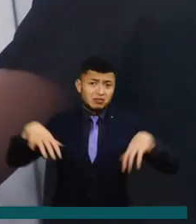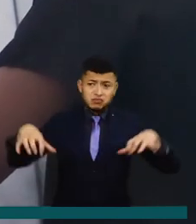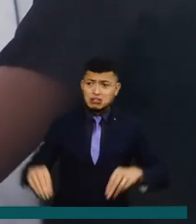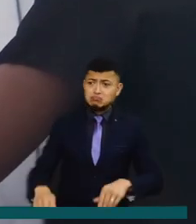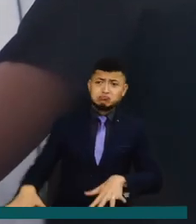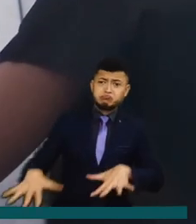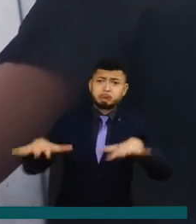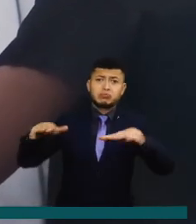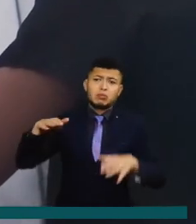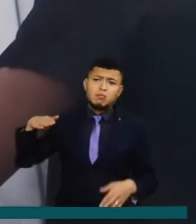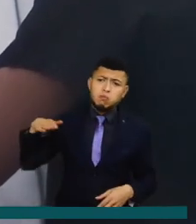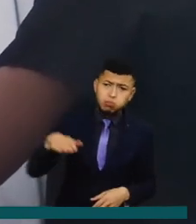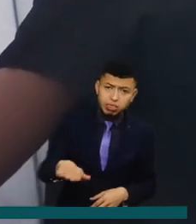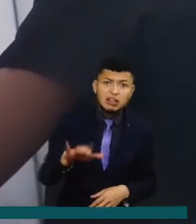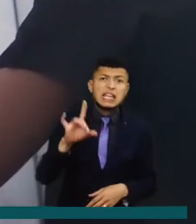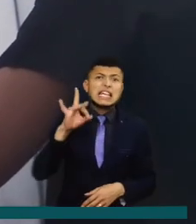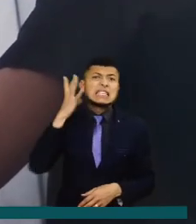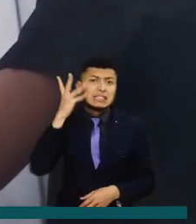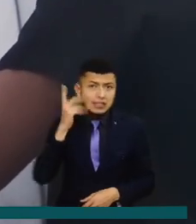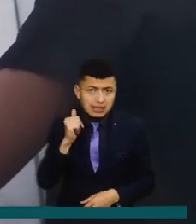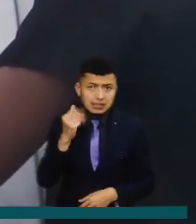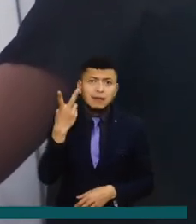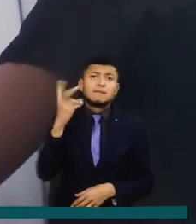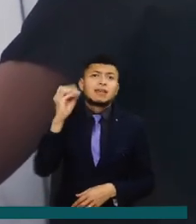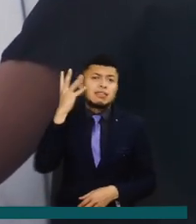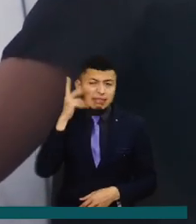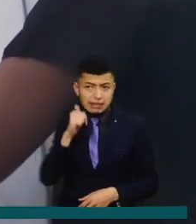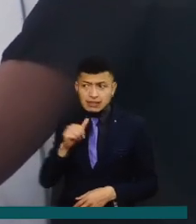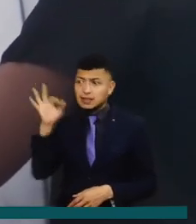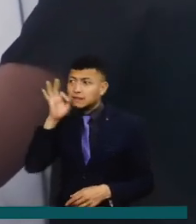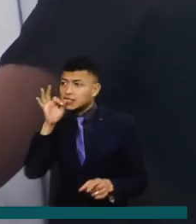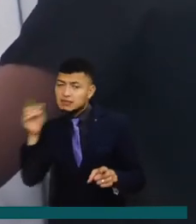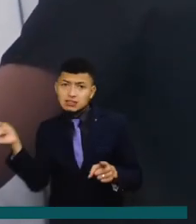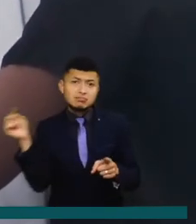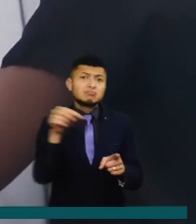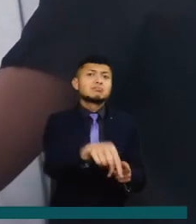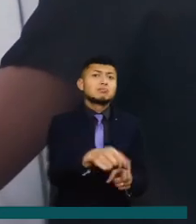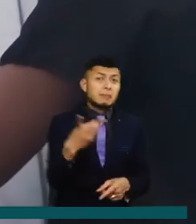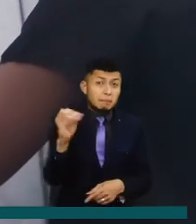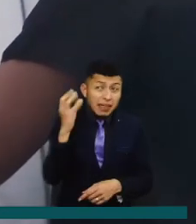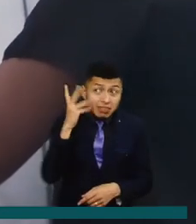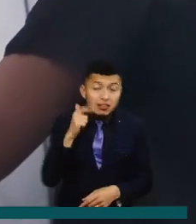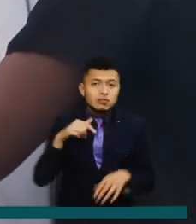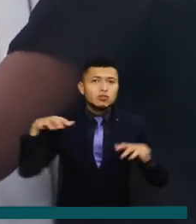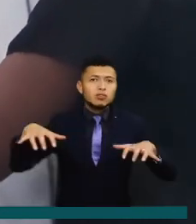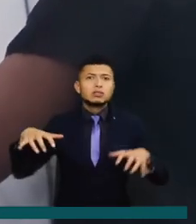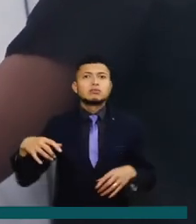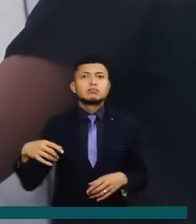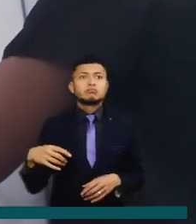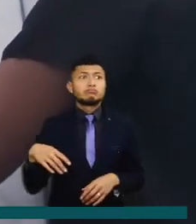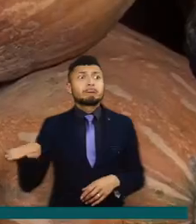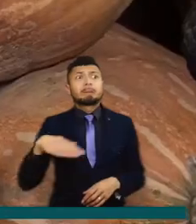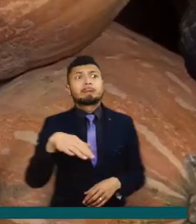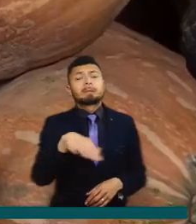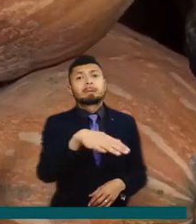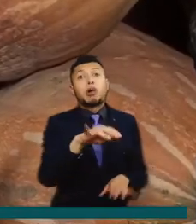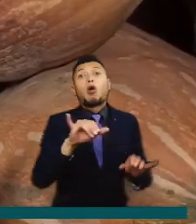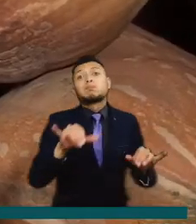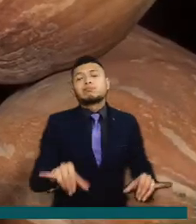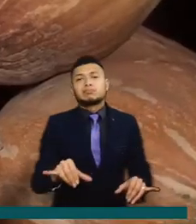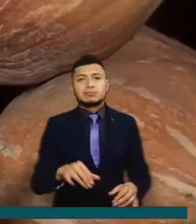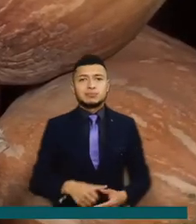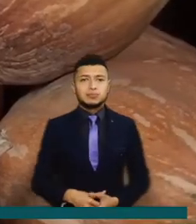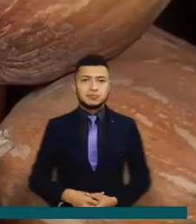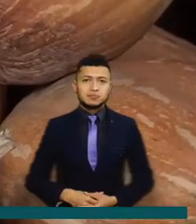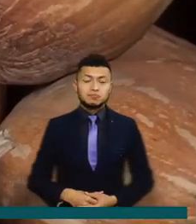entierra, dura uno 15, 20 días para llegar acá a Carreño de Villavicencio Cajón, 15, 20 días lloviendo cuando llueve, si es que llega. Con este